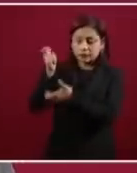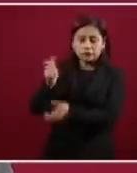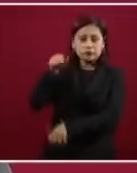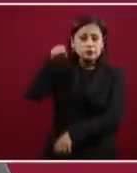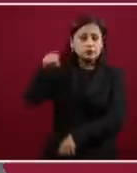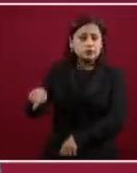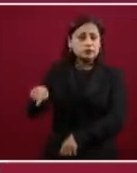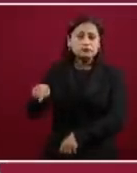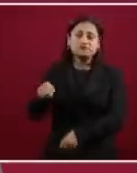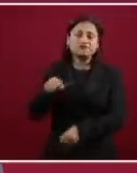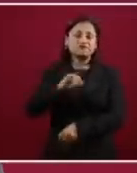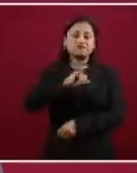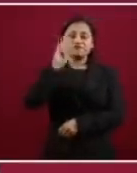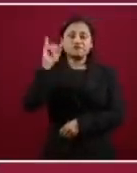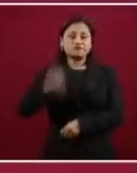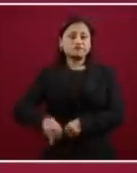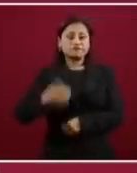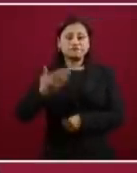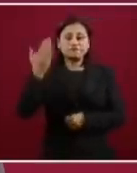Solo